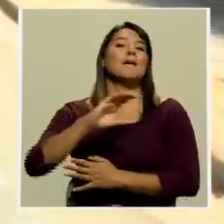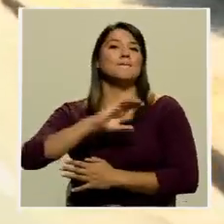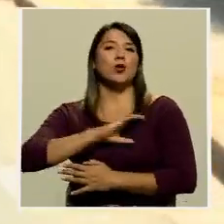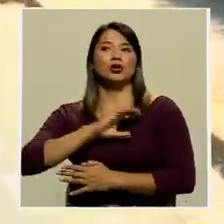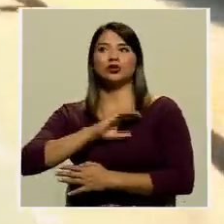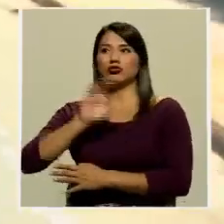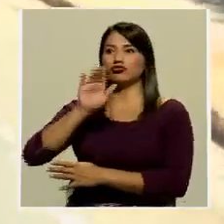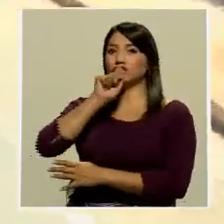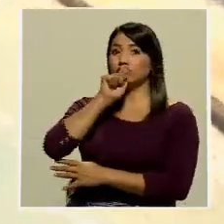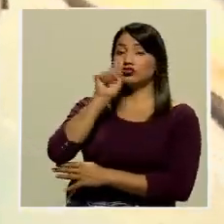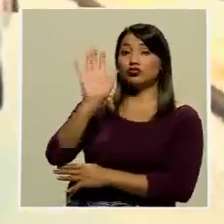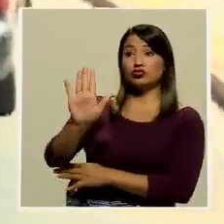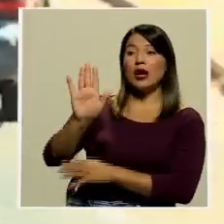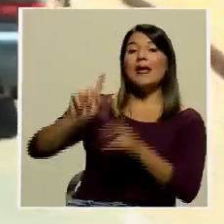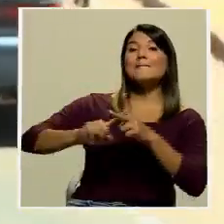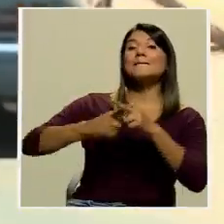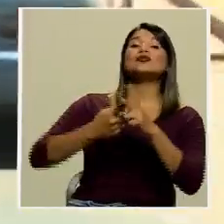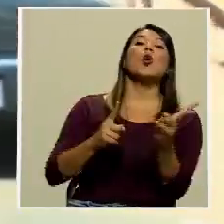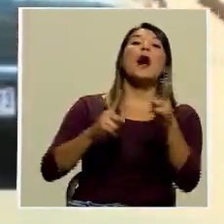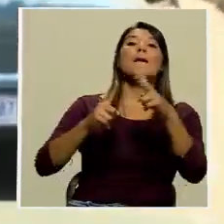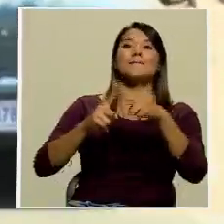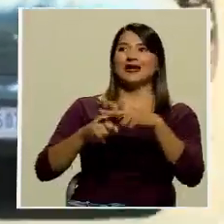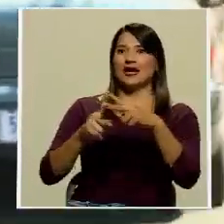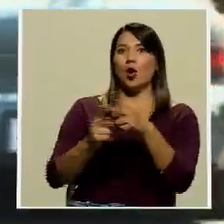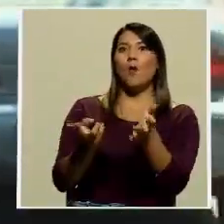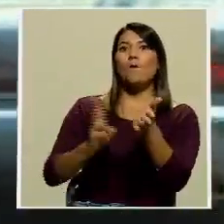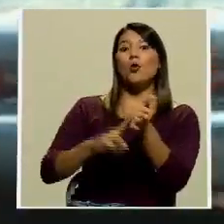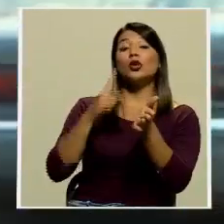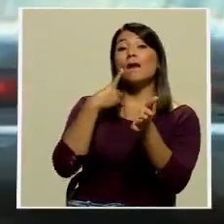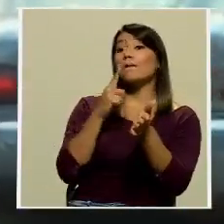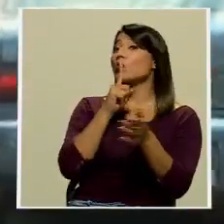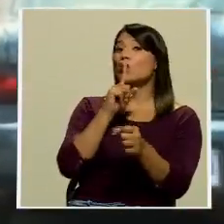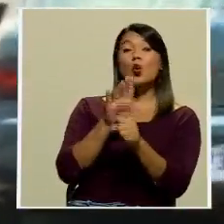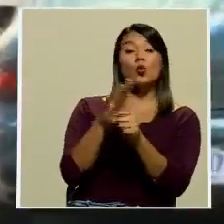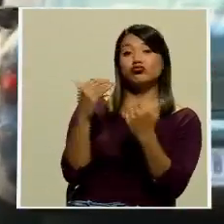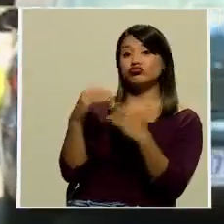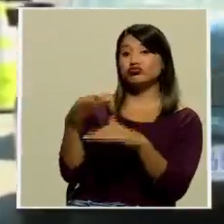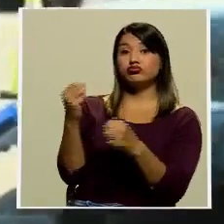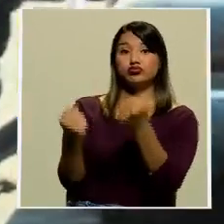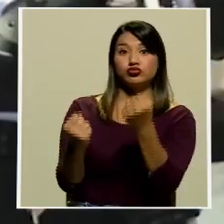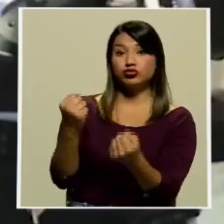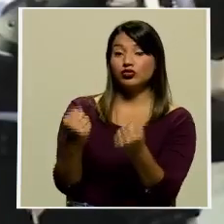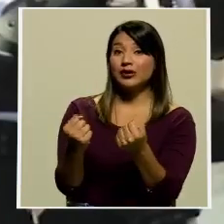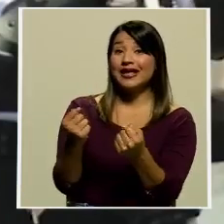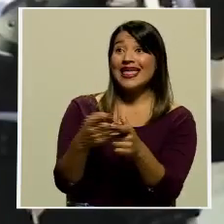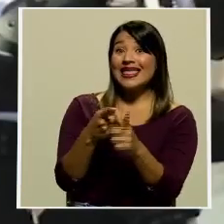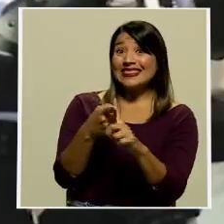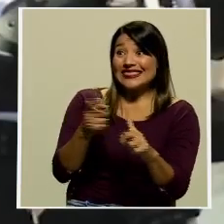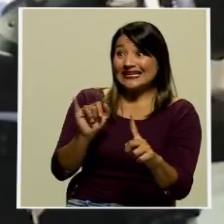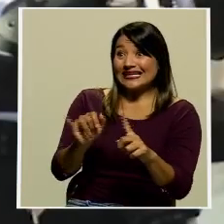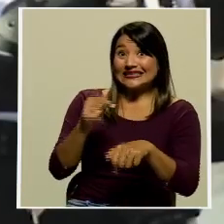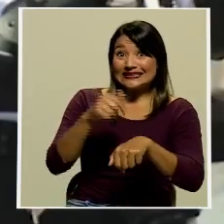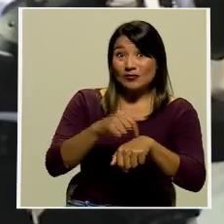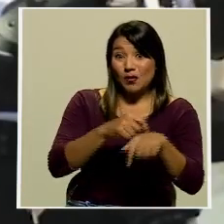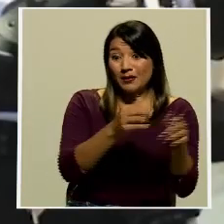restricción vehicular sanitaria. Desde entonces, y según datos del Consejo de Seguridad Vial, se confeccionaron